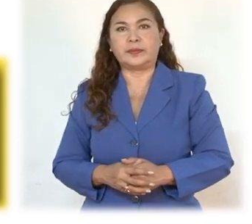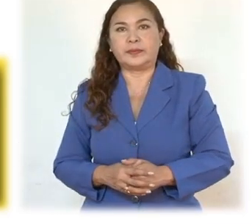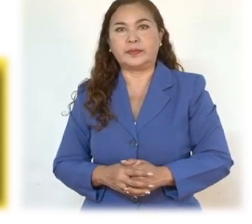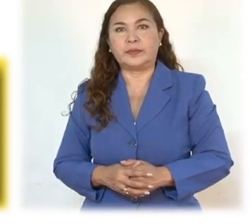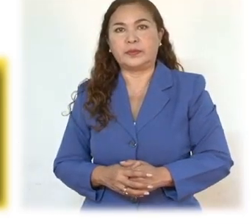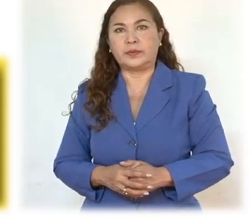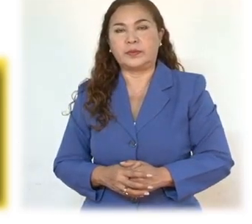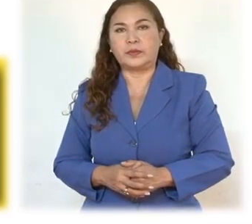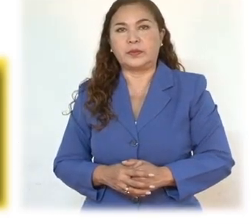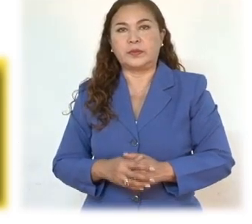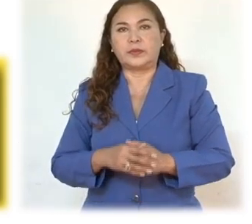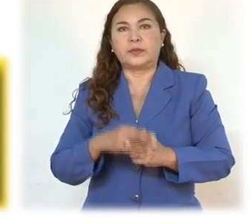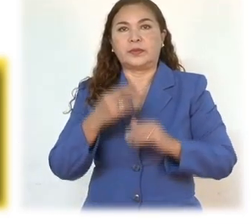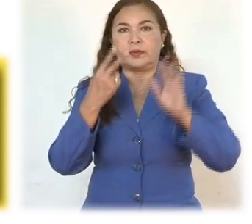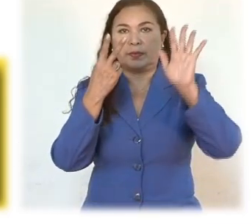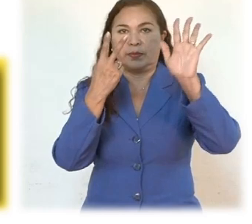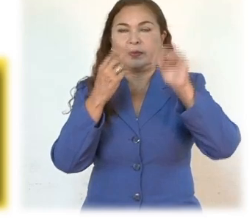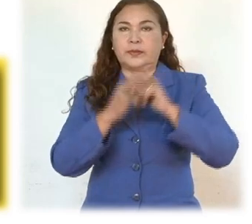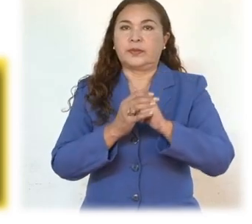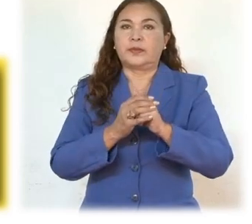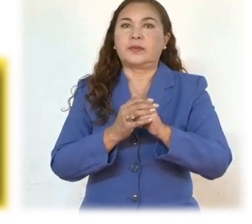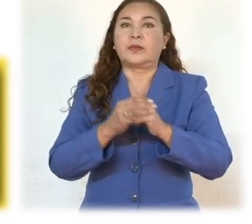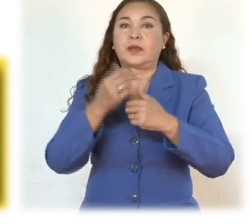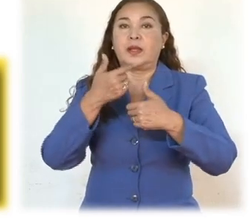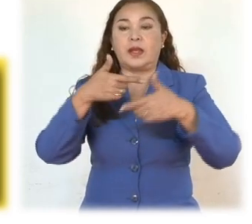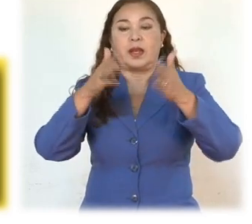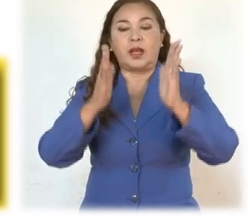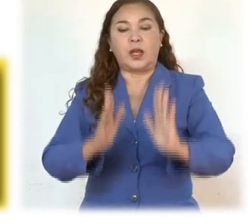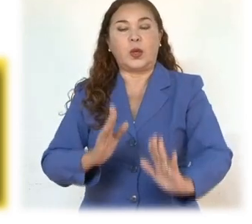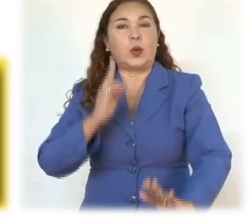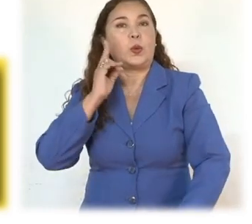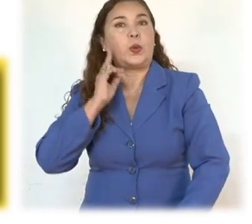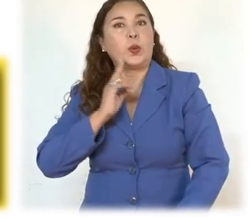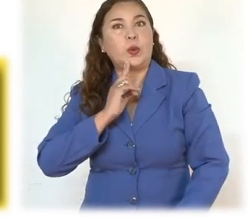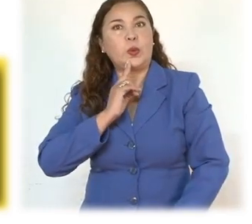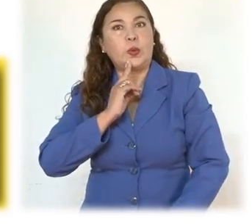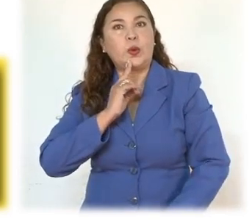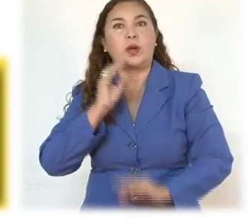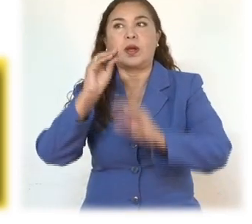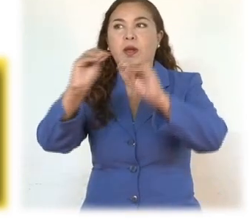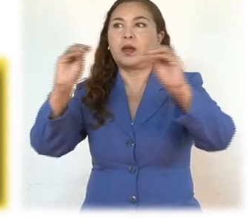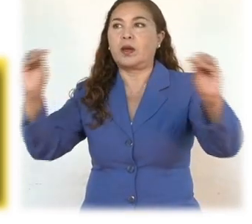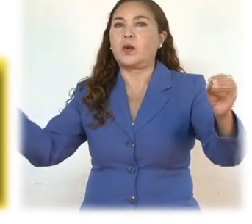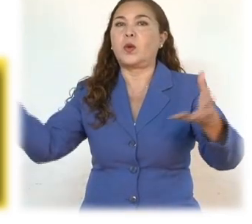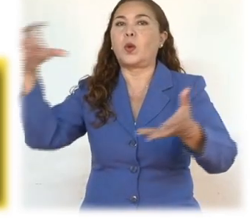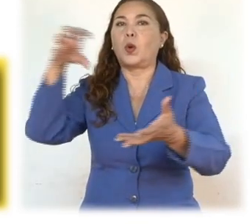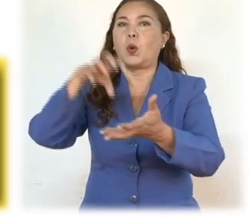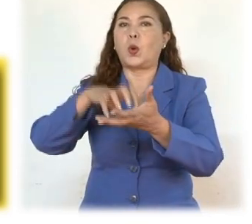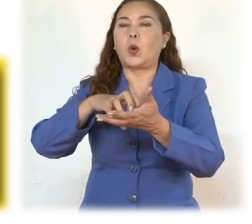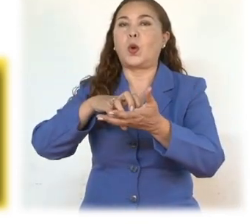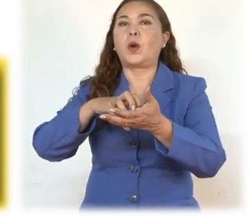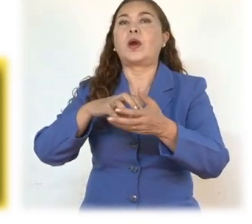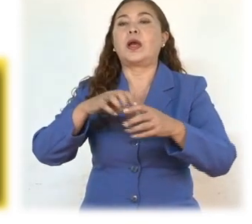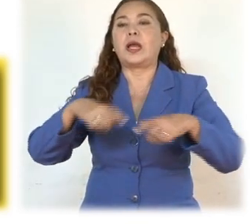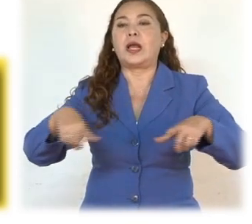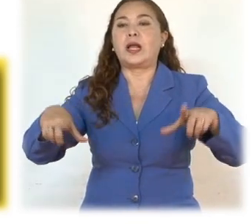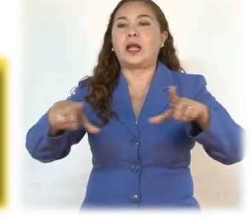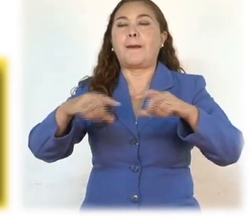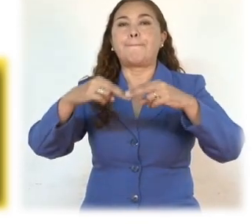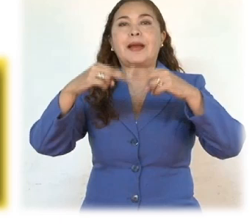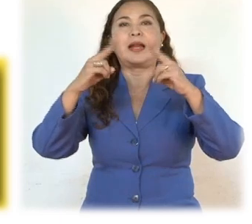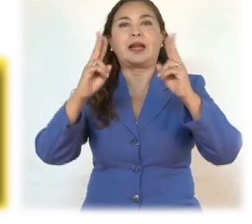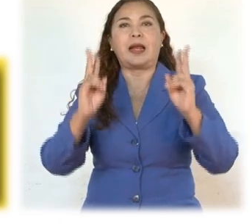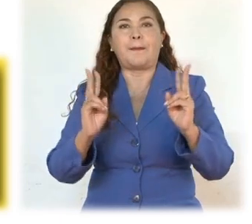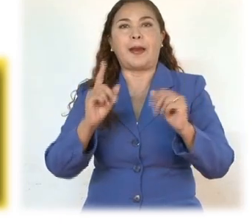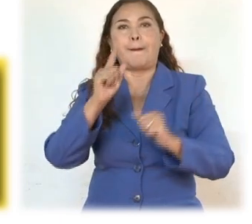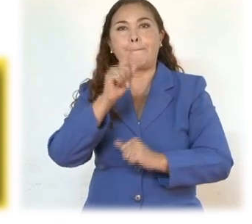2013 día 7 El libertador Simón Bolívar convoca El Congreso anfictiónico de